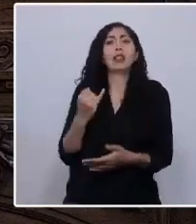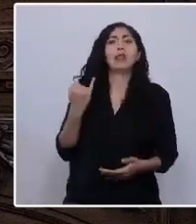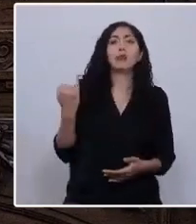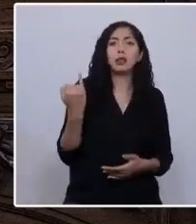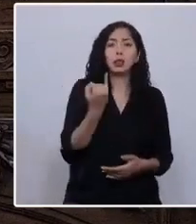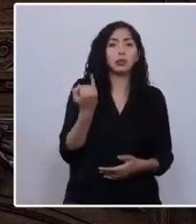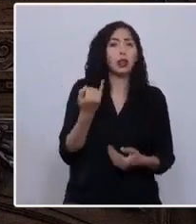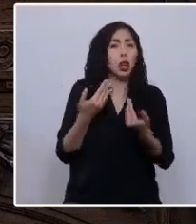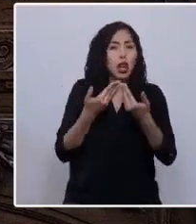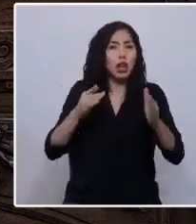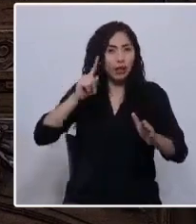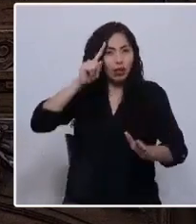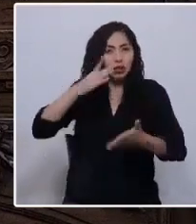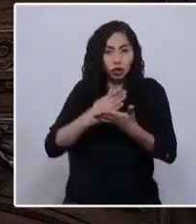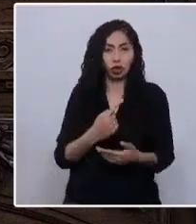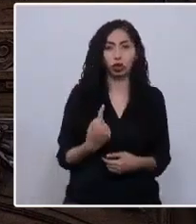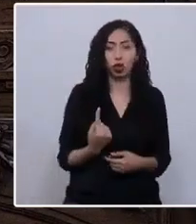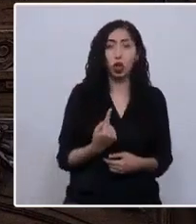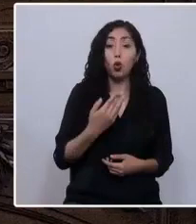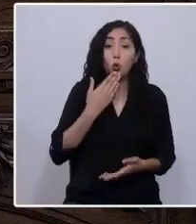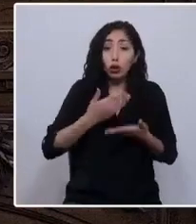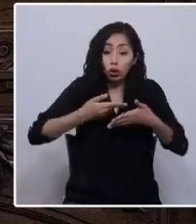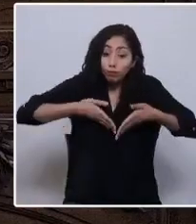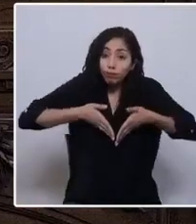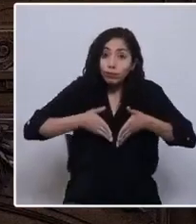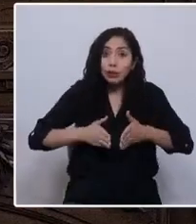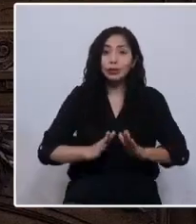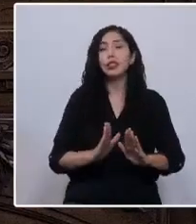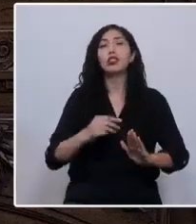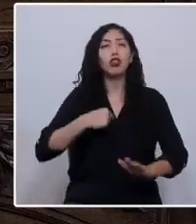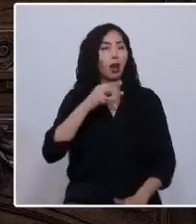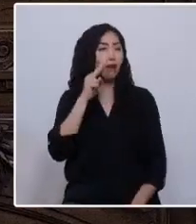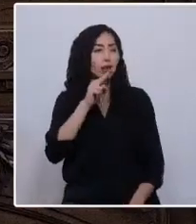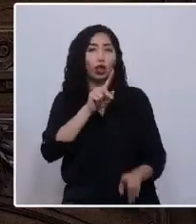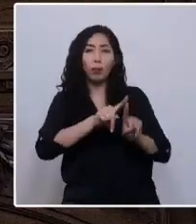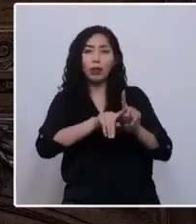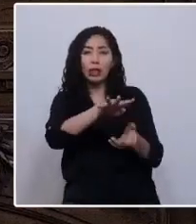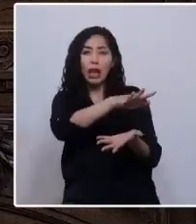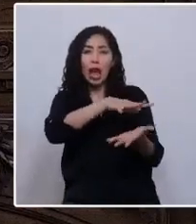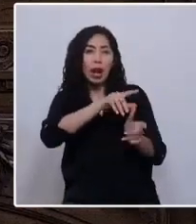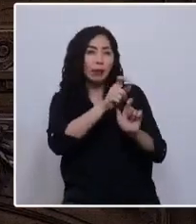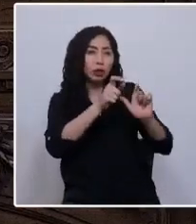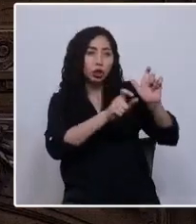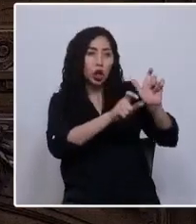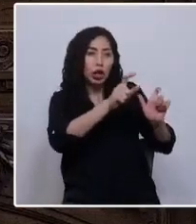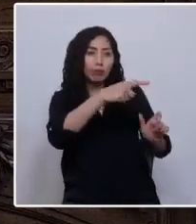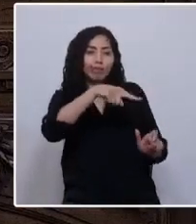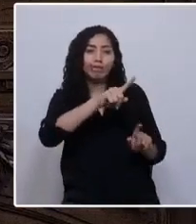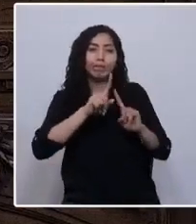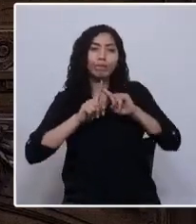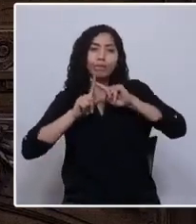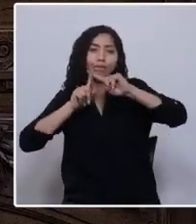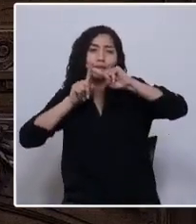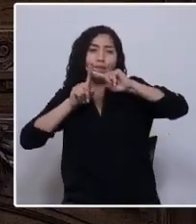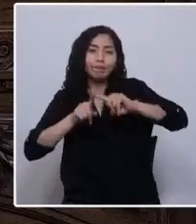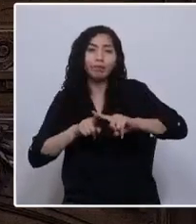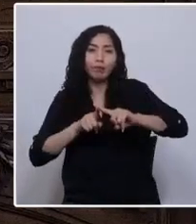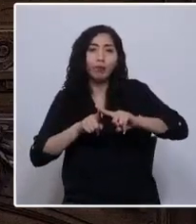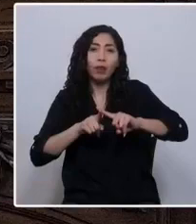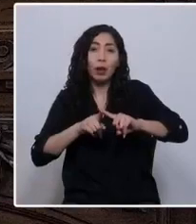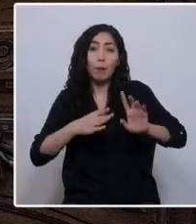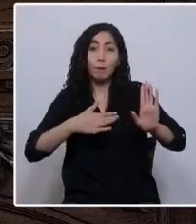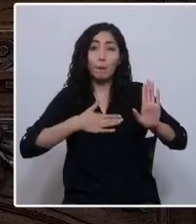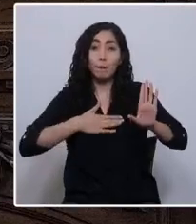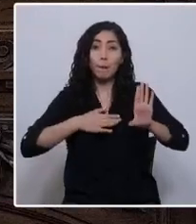nos desde que nací he visto como mi tierra y mi gente han sido sacrificadas a la falsa promesa del crecimiento económico